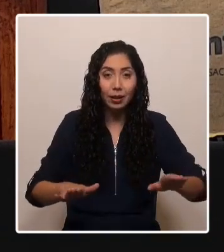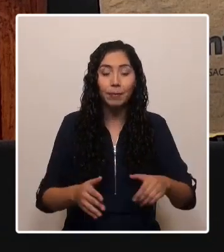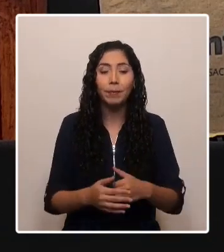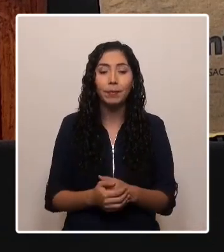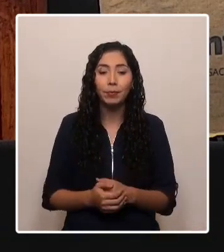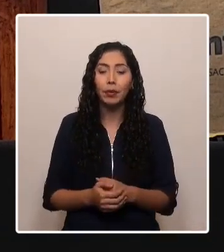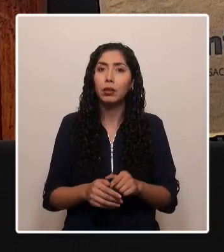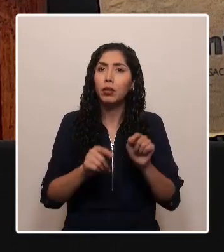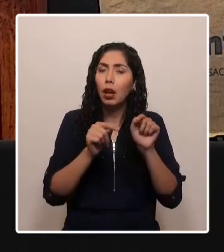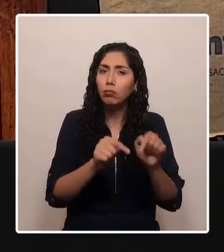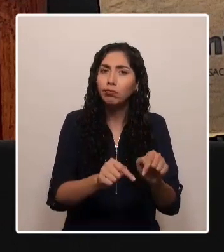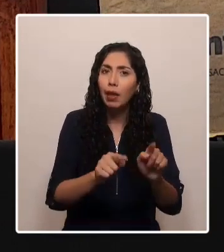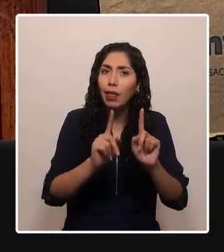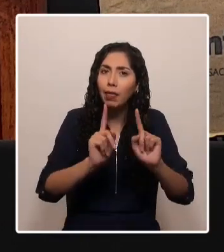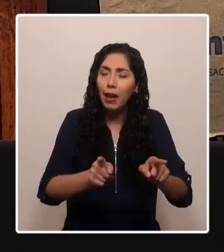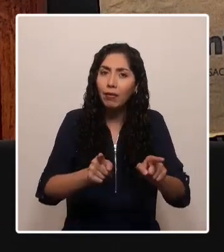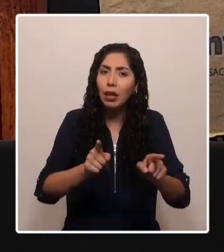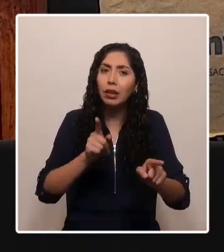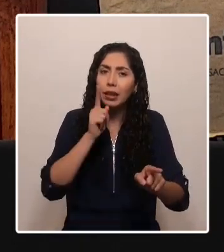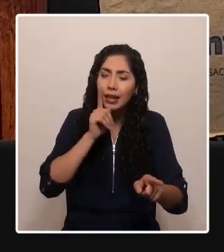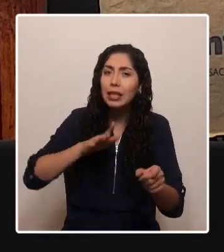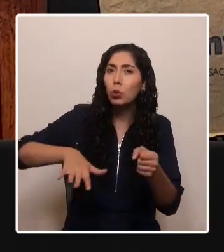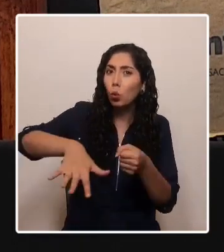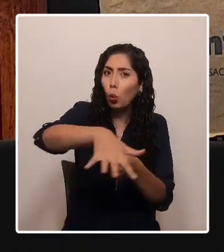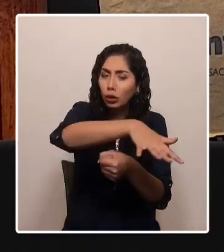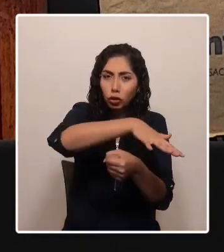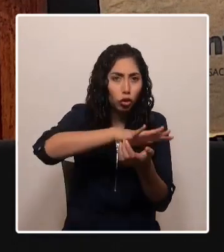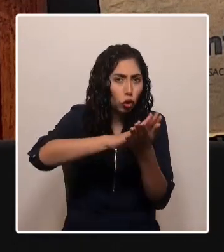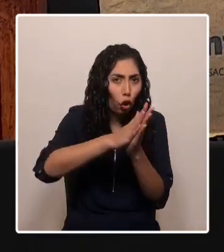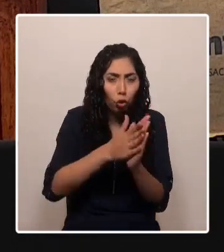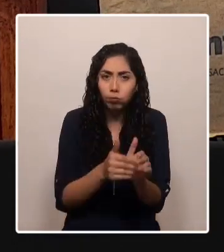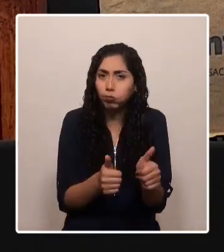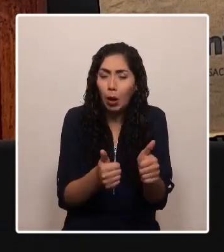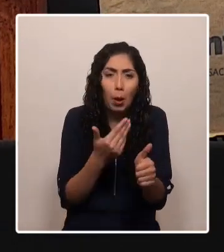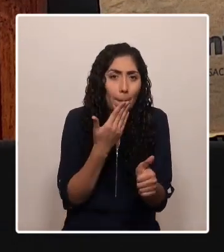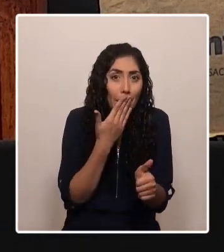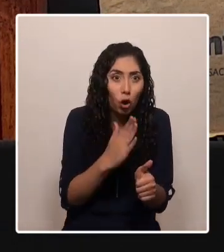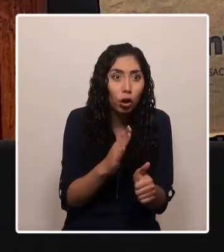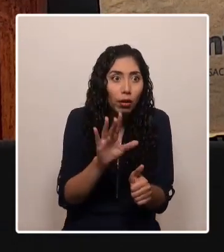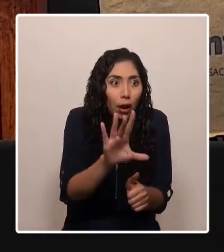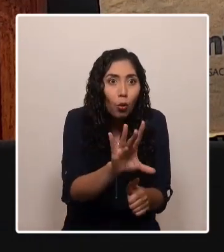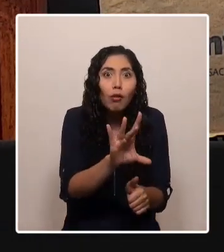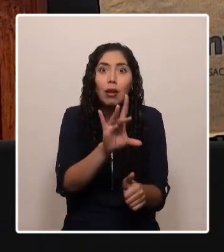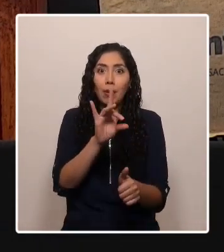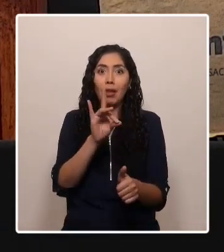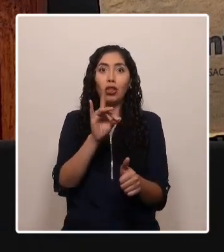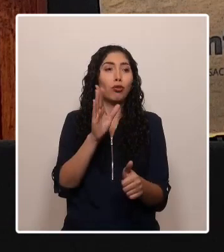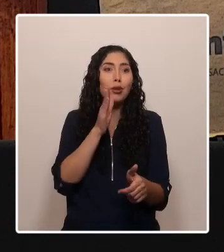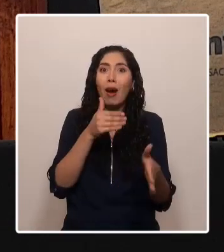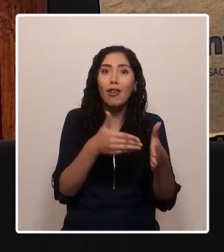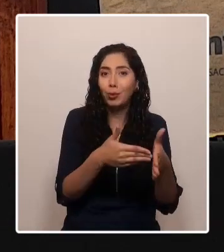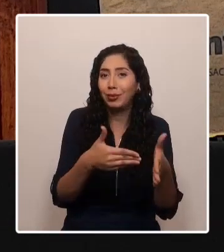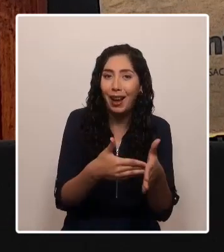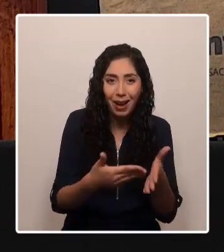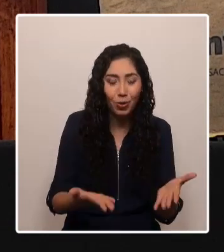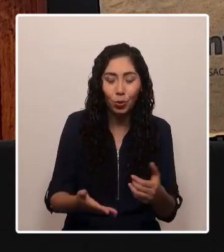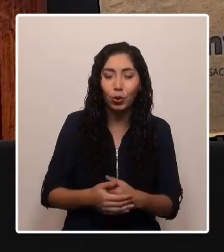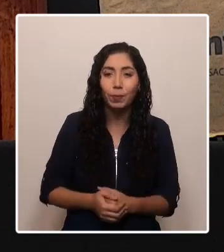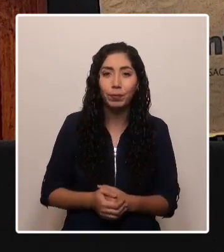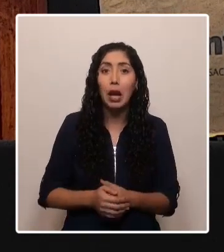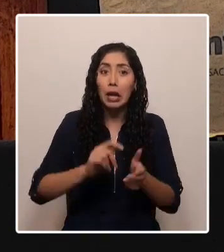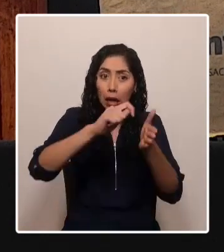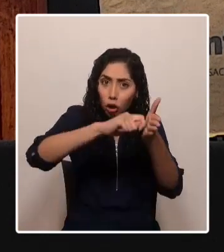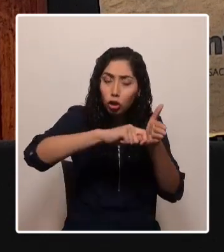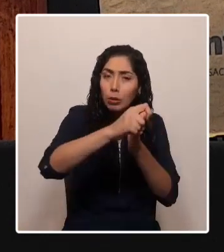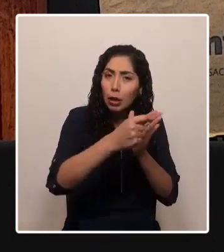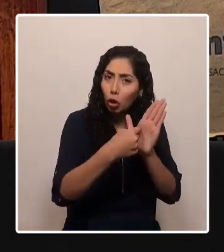de ahí que se deben generar las condiciones óptimas para que ese luminoso descubrimiento suceda sin que medien obstáculos. En este sentido, el reconocimiento